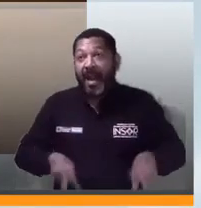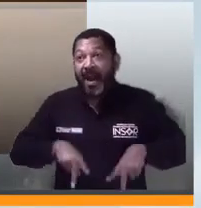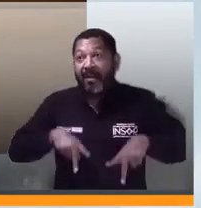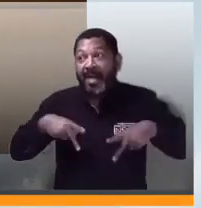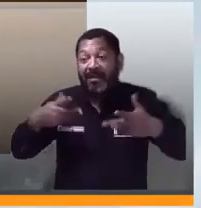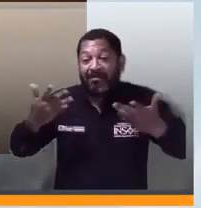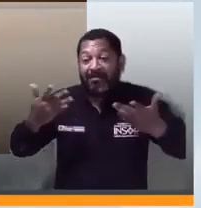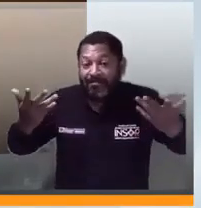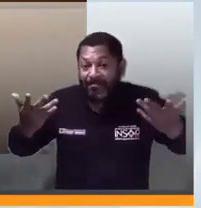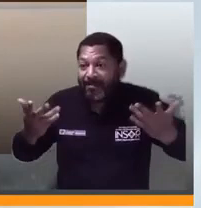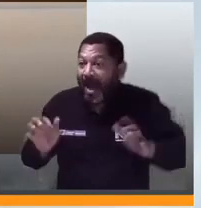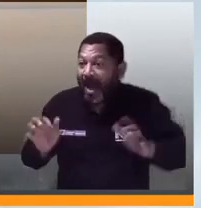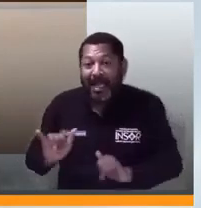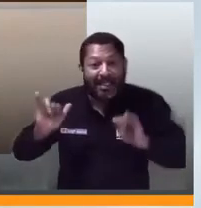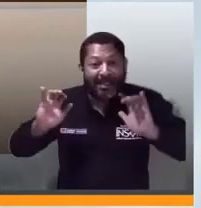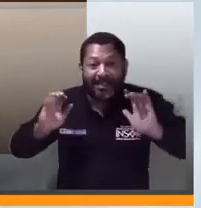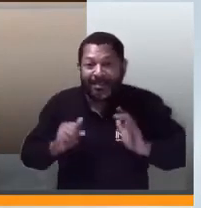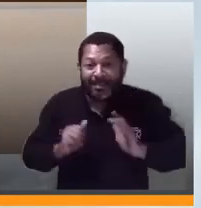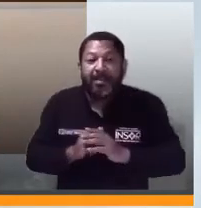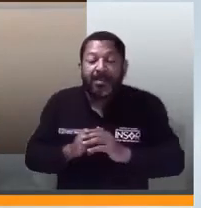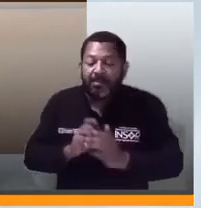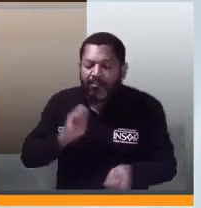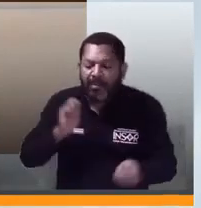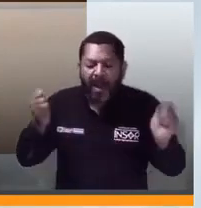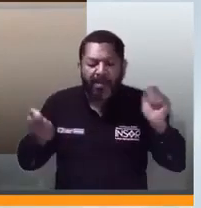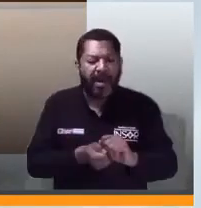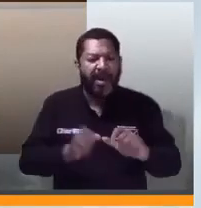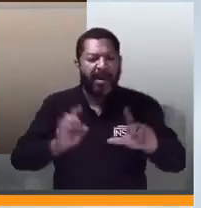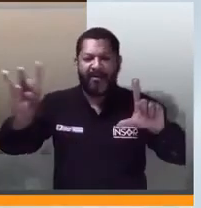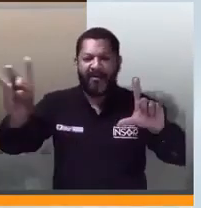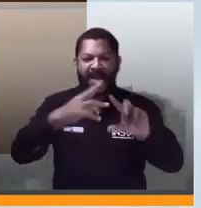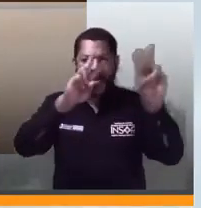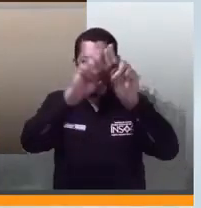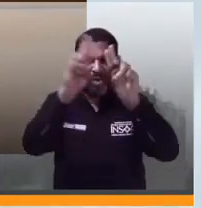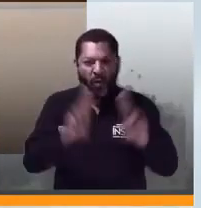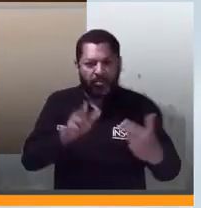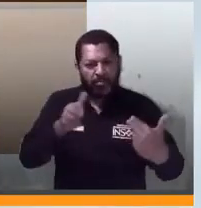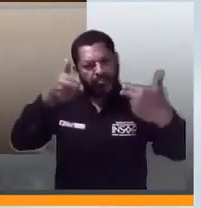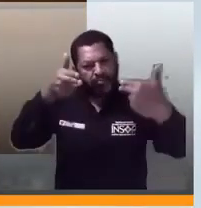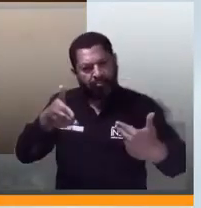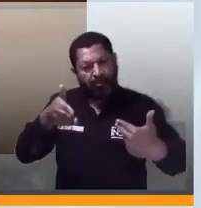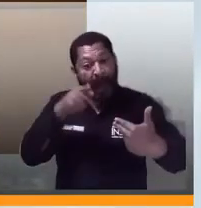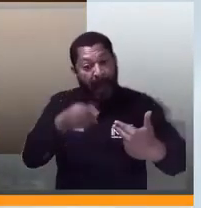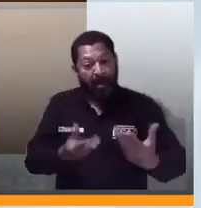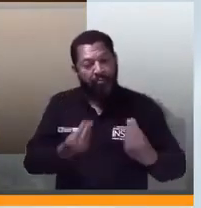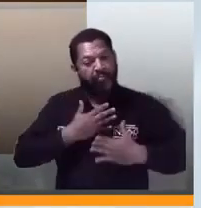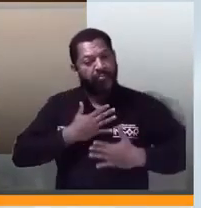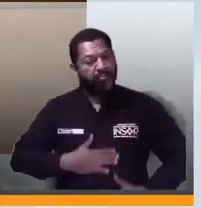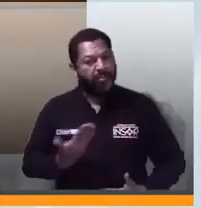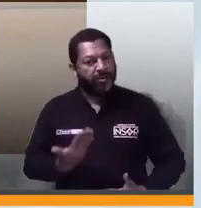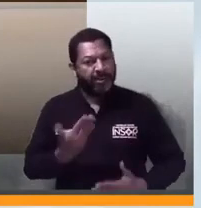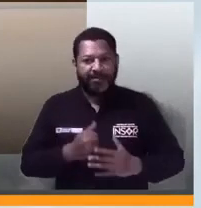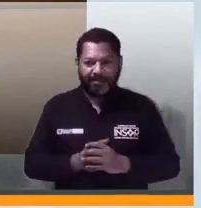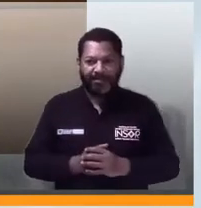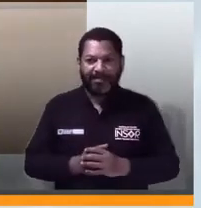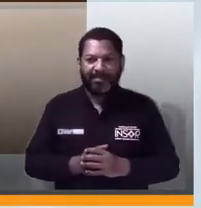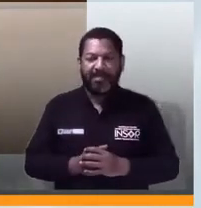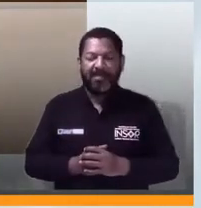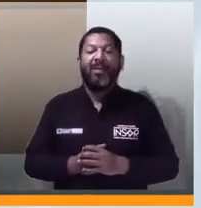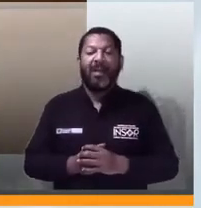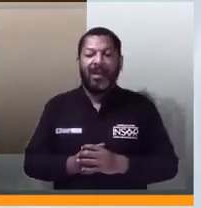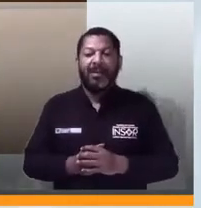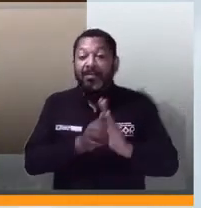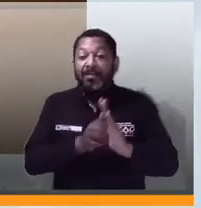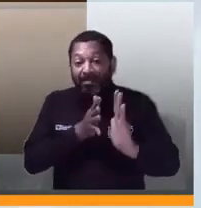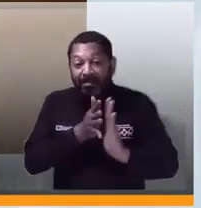Que nos dio la vida para hacerla de manera remota y creemos que ha sido una experiencia muy satisfactoria. Entonces les voy a